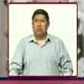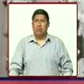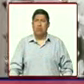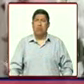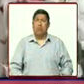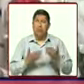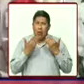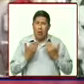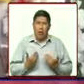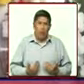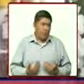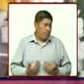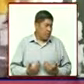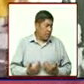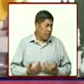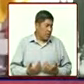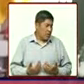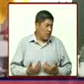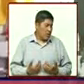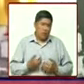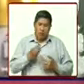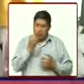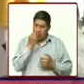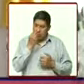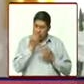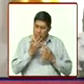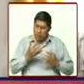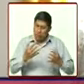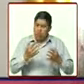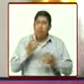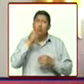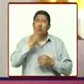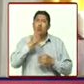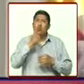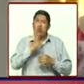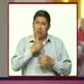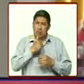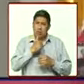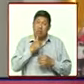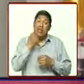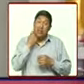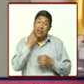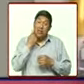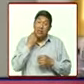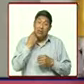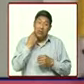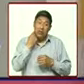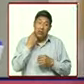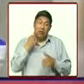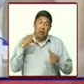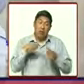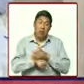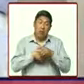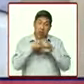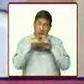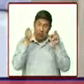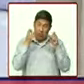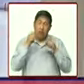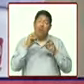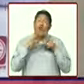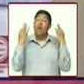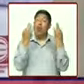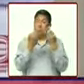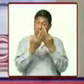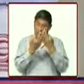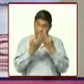En este momento se lleva a cabo el velorio de Jacqueline, una persona que fue asesinada este fin de semana. La familia busca justicia, ya